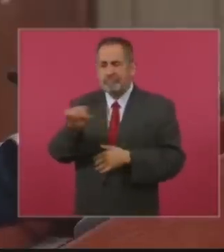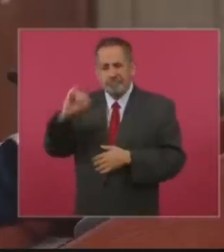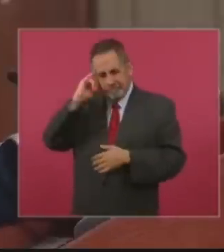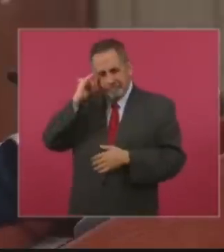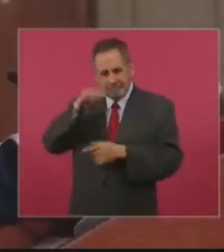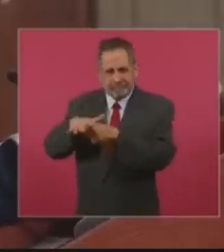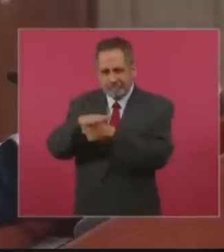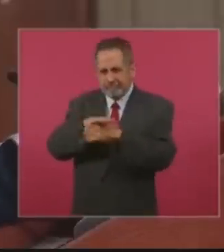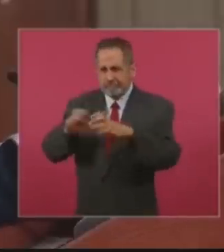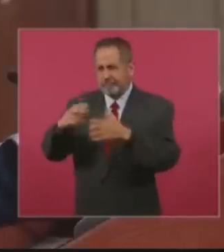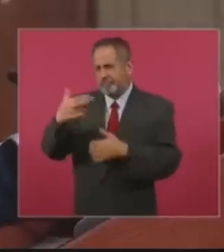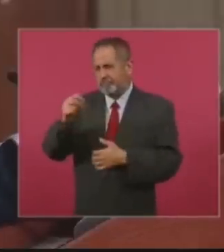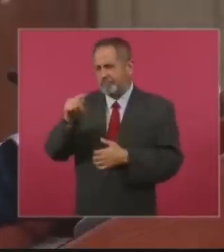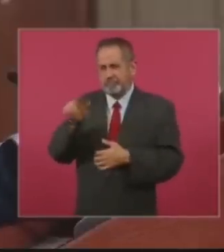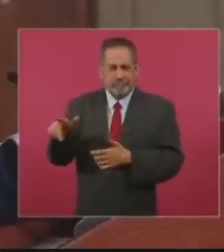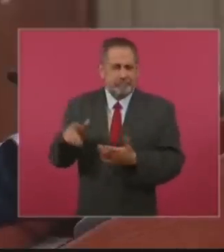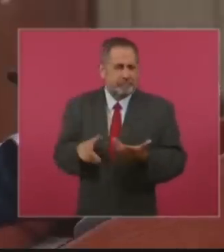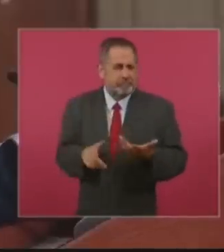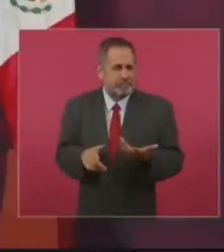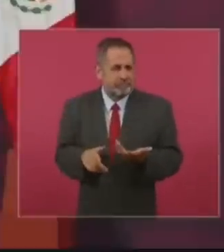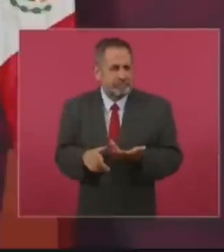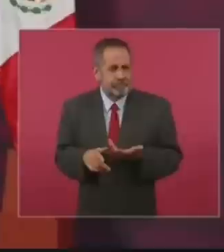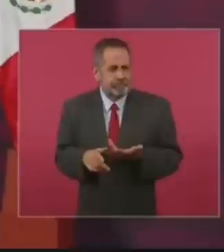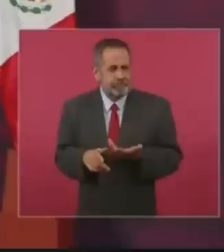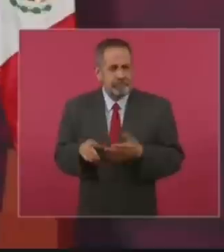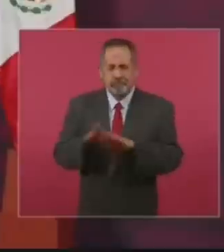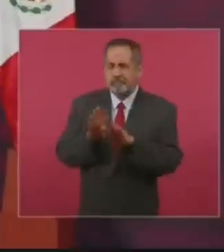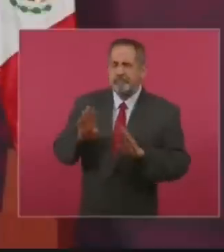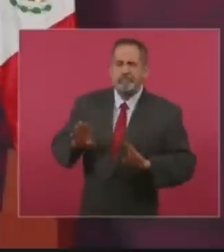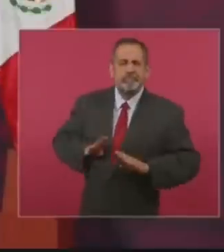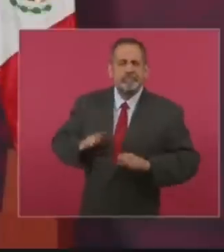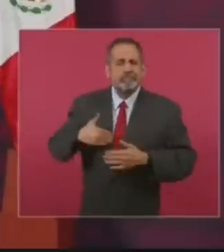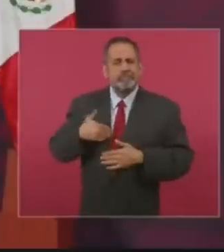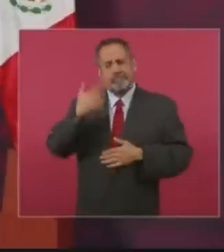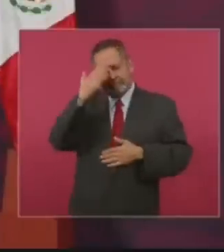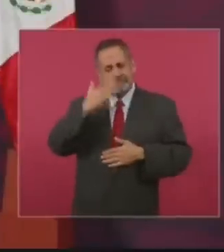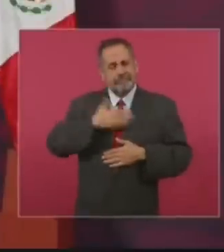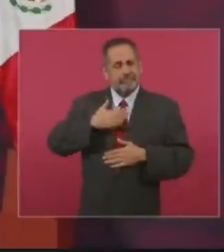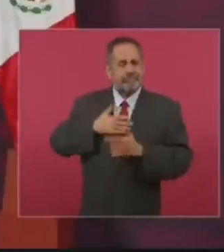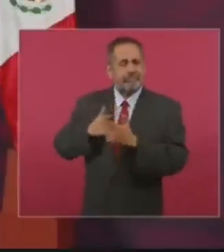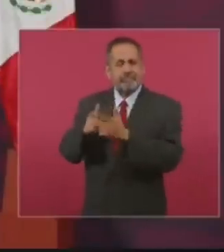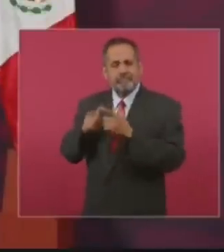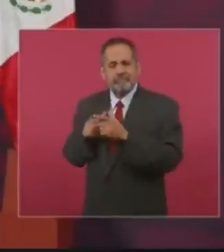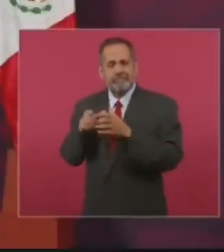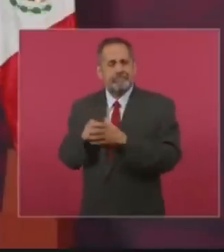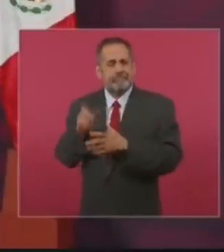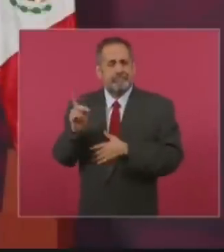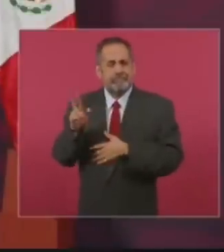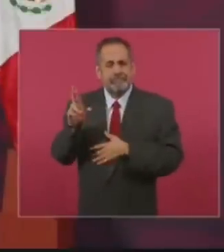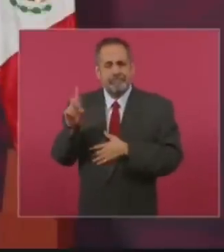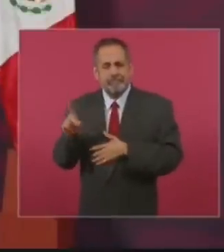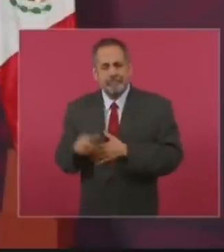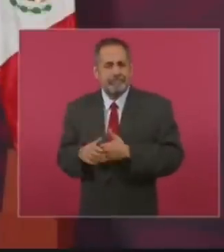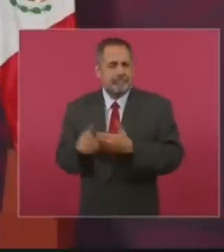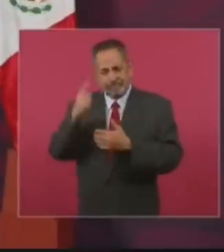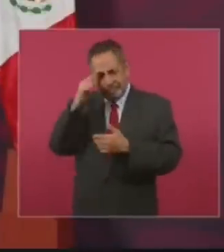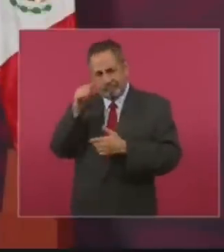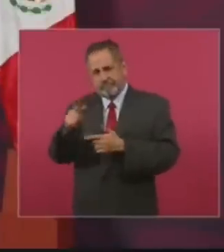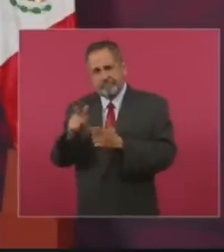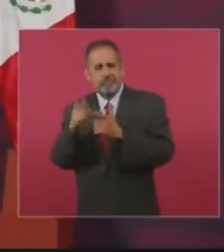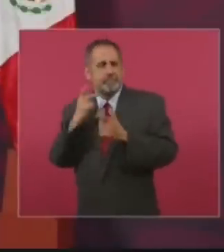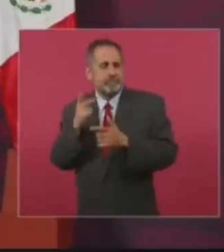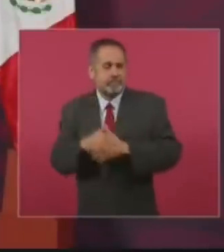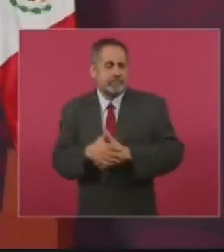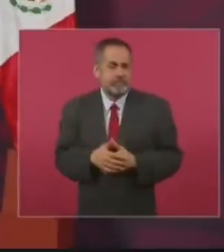local los chontales con beneficios partidistas concretamente para el PRD para su partido